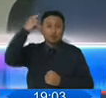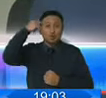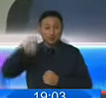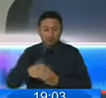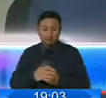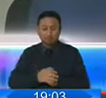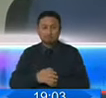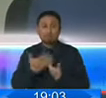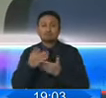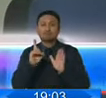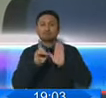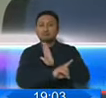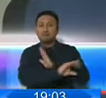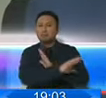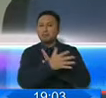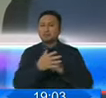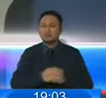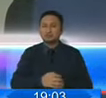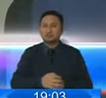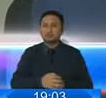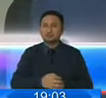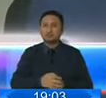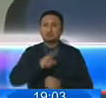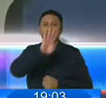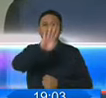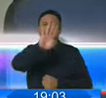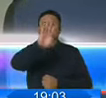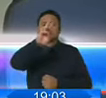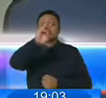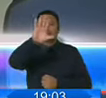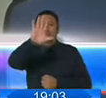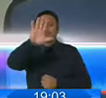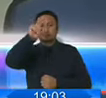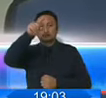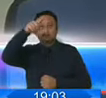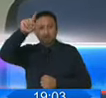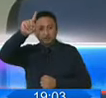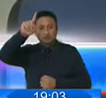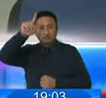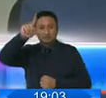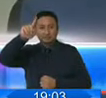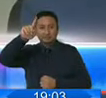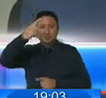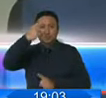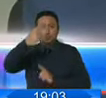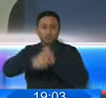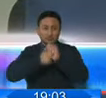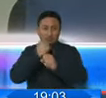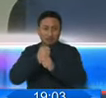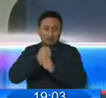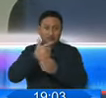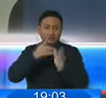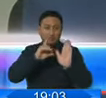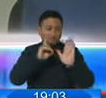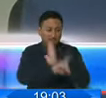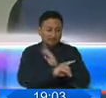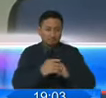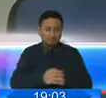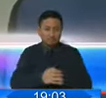que transferir aproximadamente 465 millones de dólares anuales, más lo que